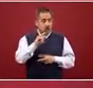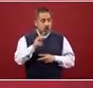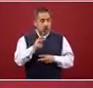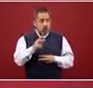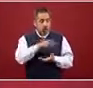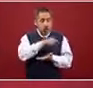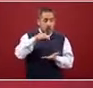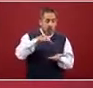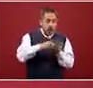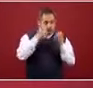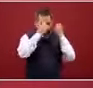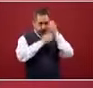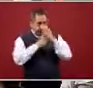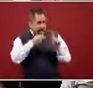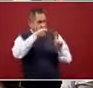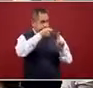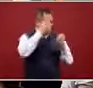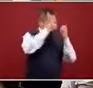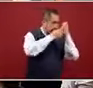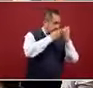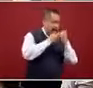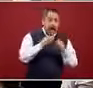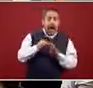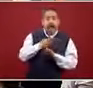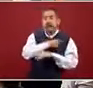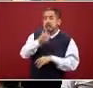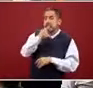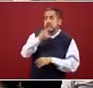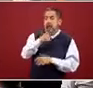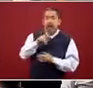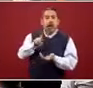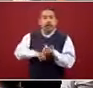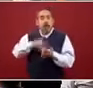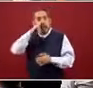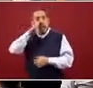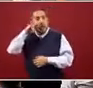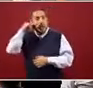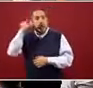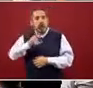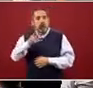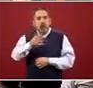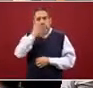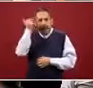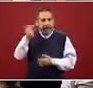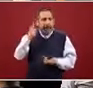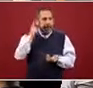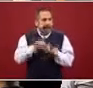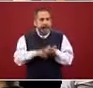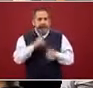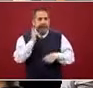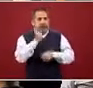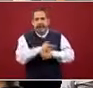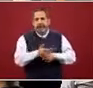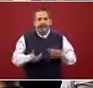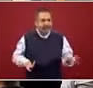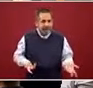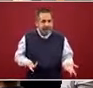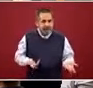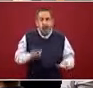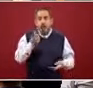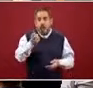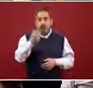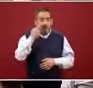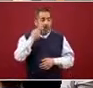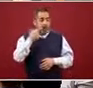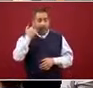de inspección no tenga temperatura. Y precisamente por estas razones, los filtros basados en la medición